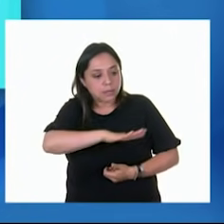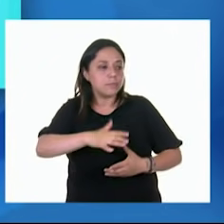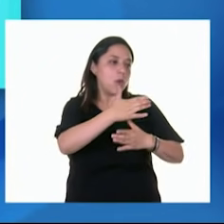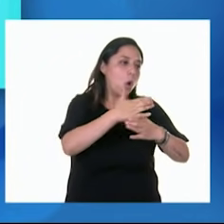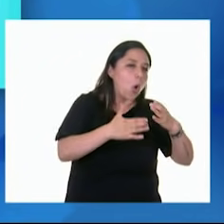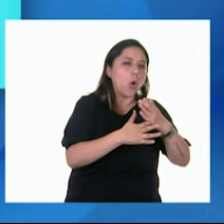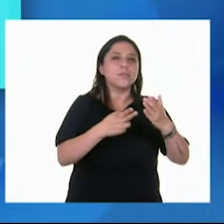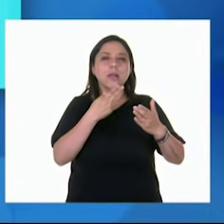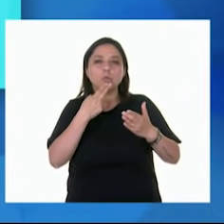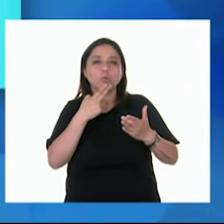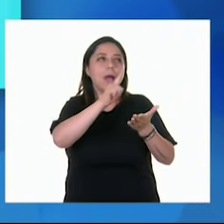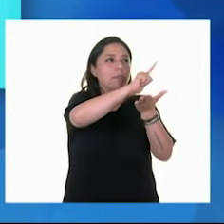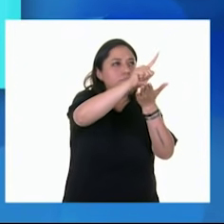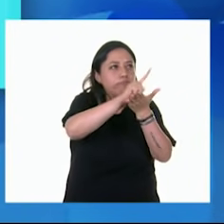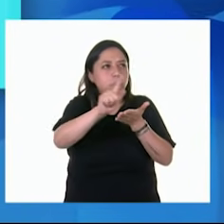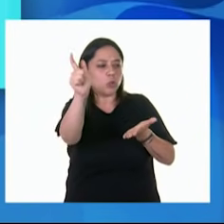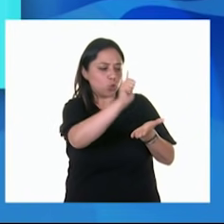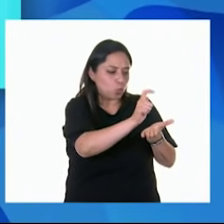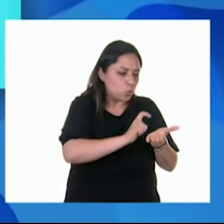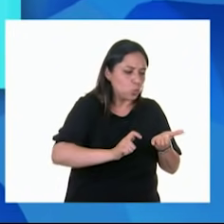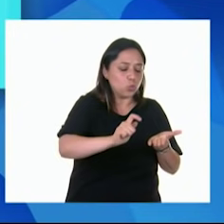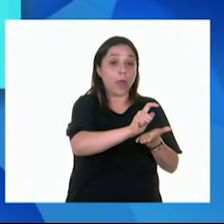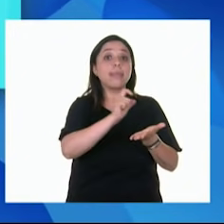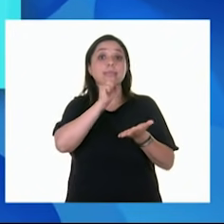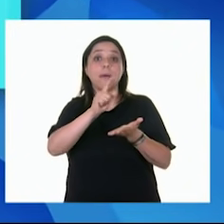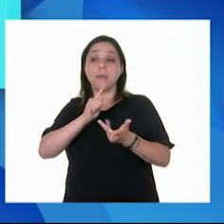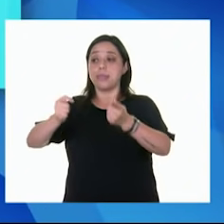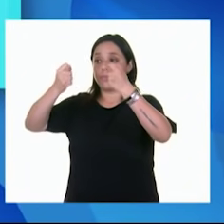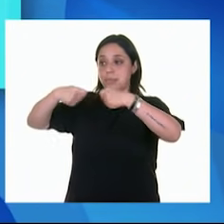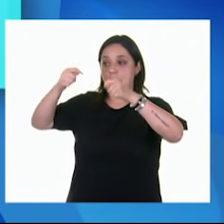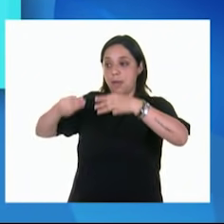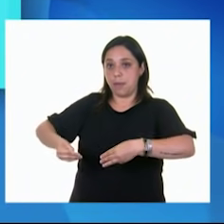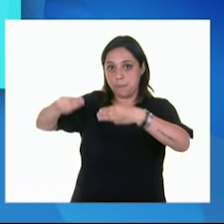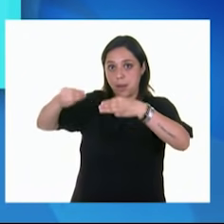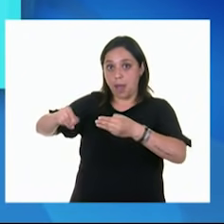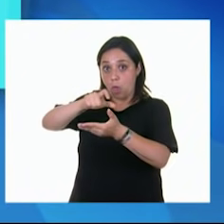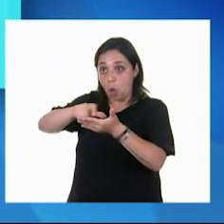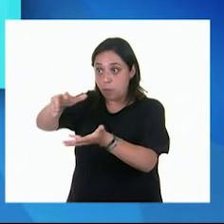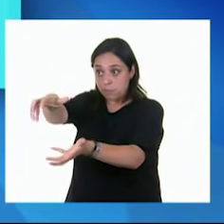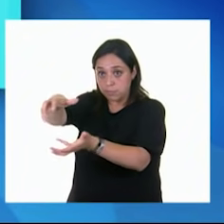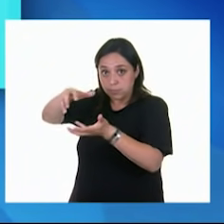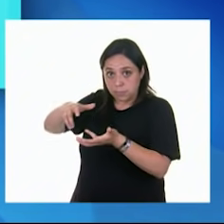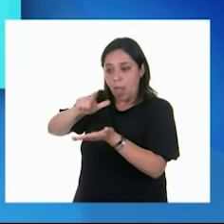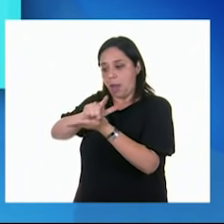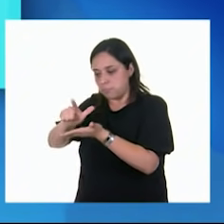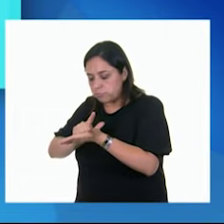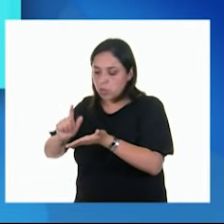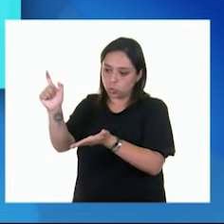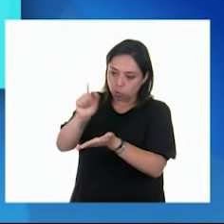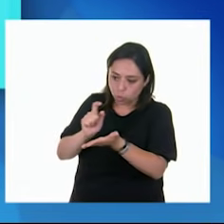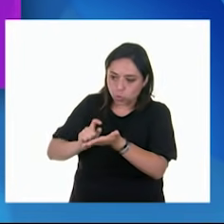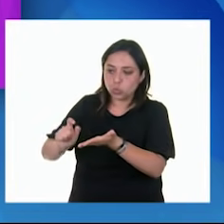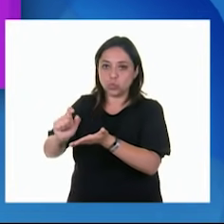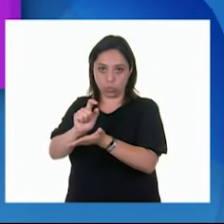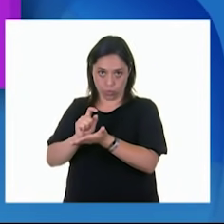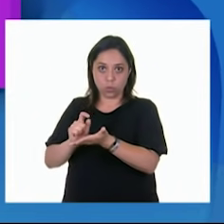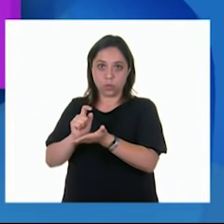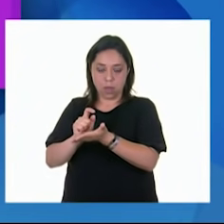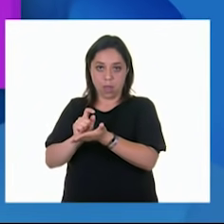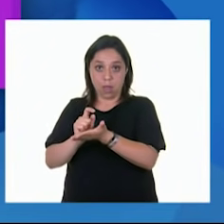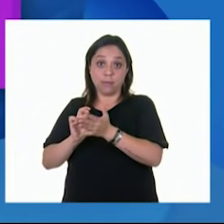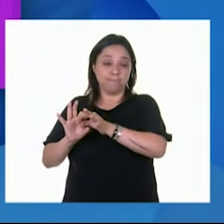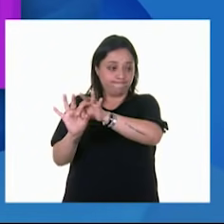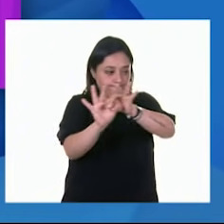Desinfecta las superficies de los objetos que más utilizas. También las cosas que compres en la tienda o en el supermercado.